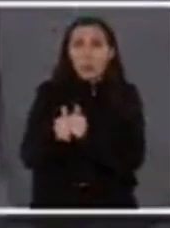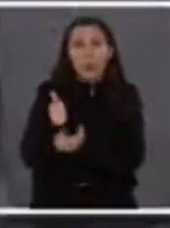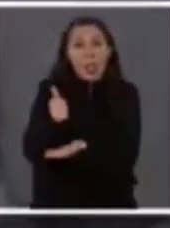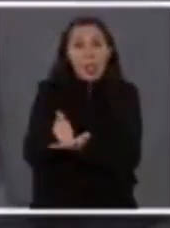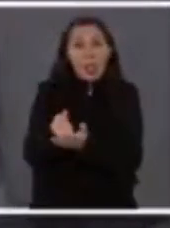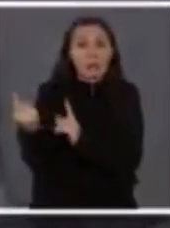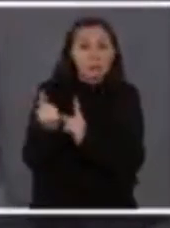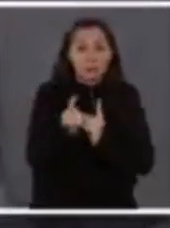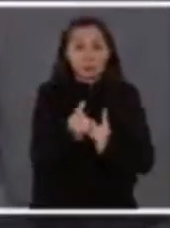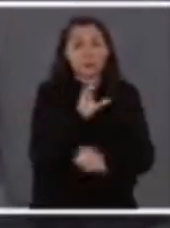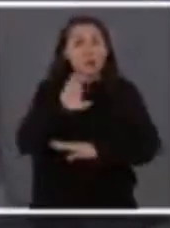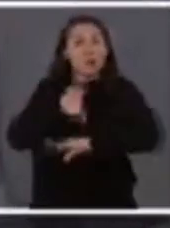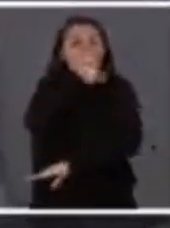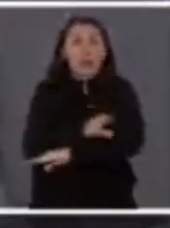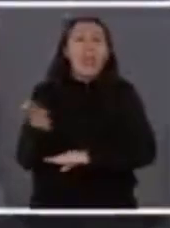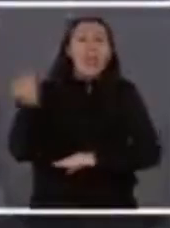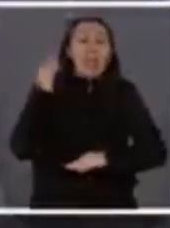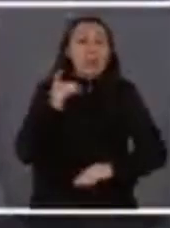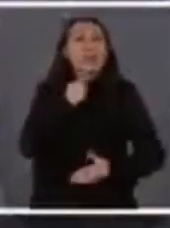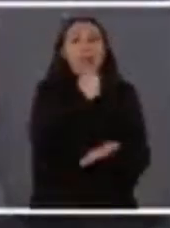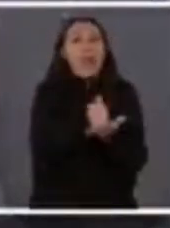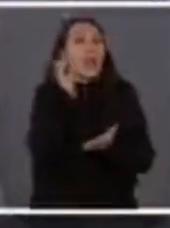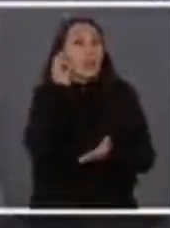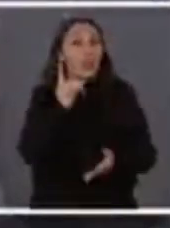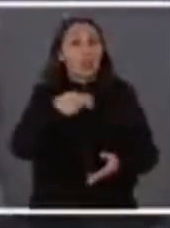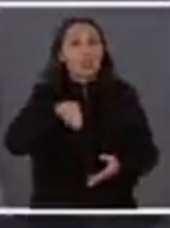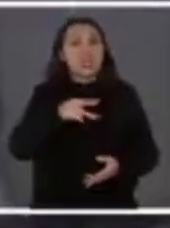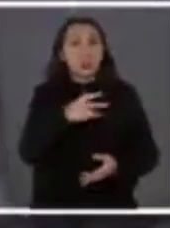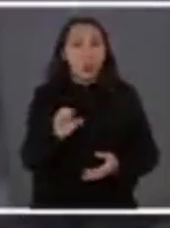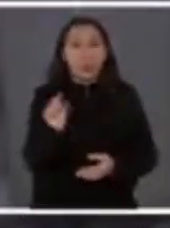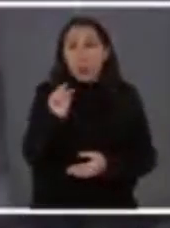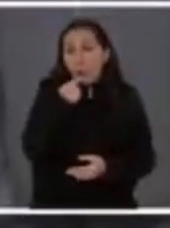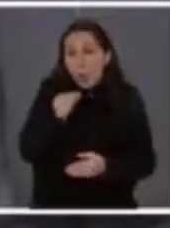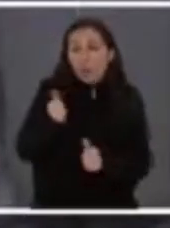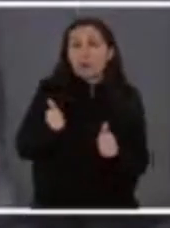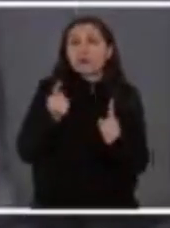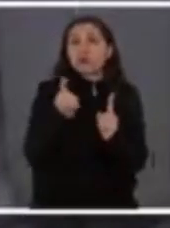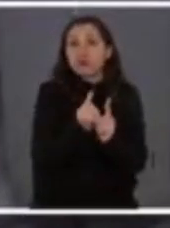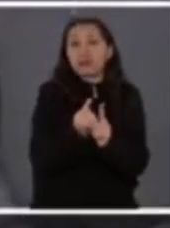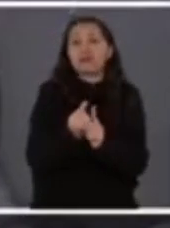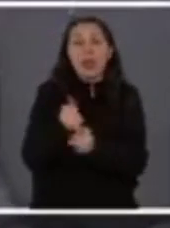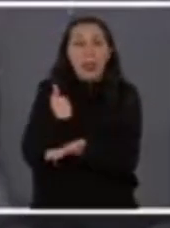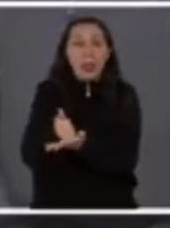alcalde acá de Coltauco, estuvimos con la alcaldesa de Doñihue y vamos a estar con el alcalde de Rengo prontamente.